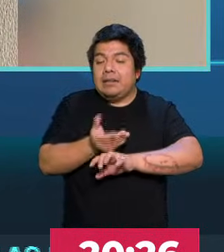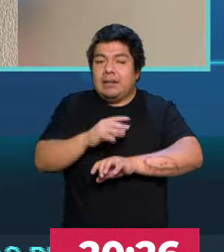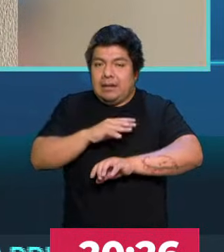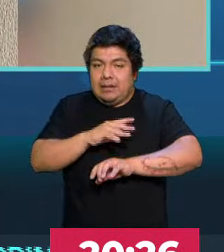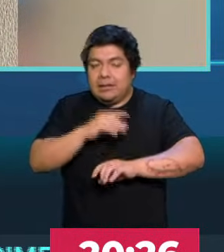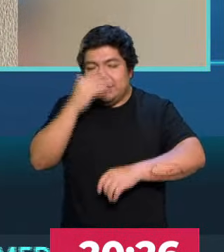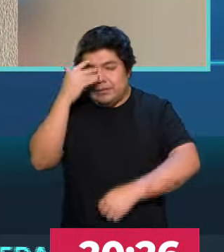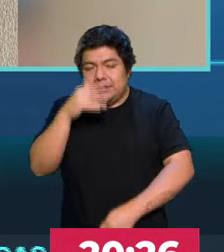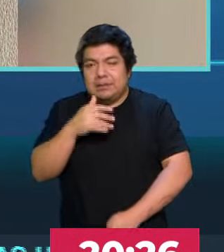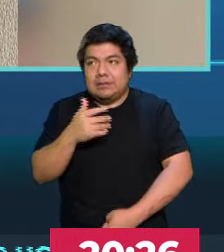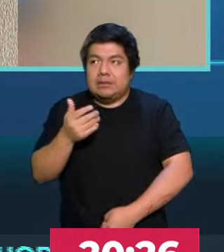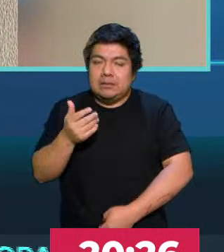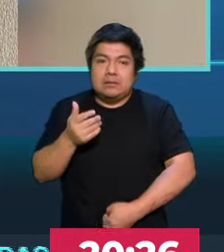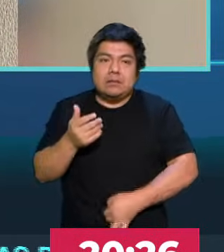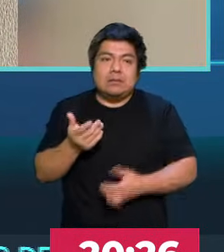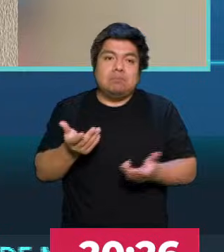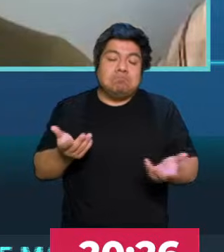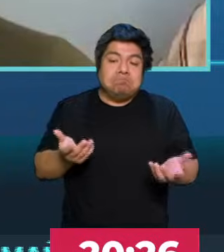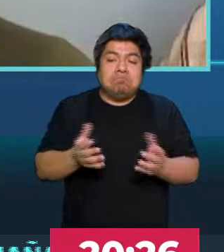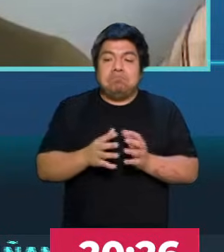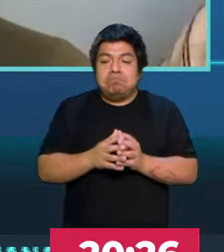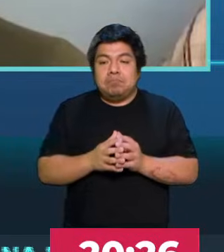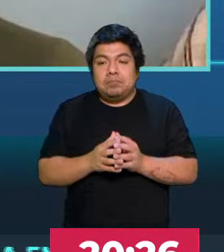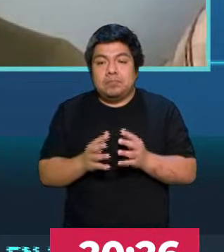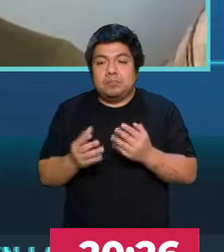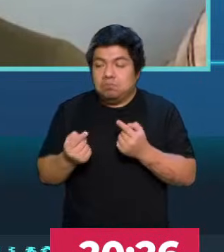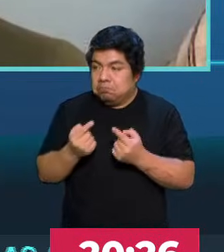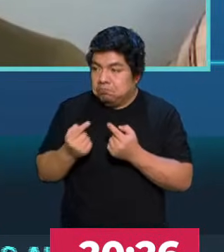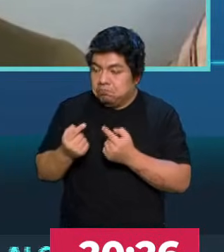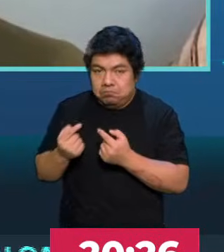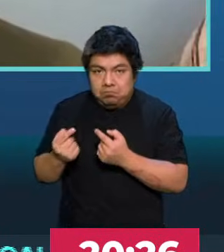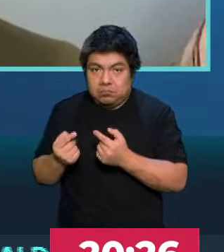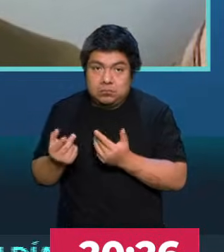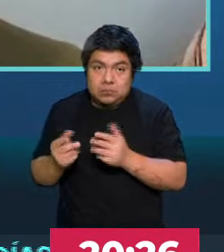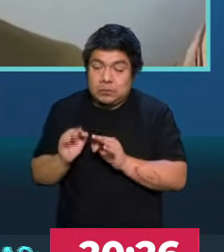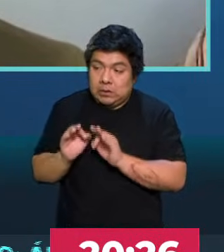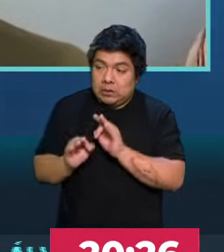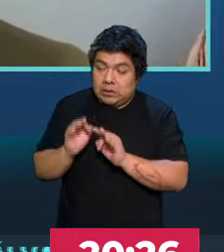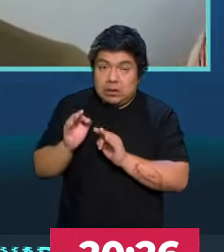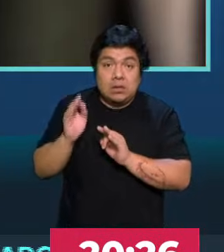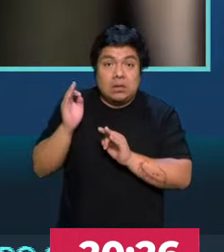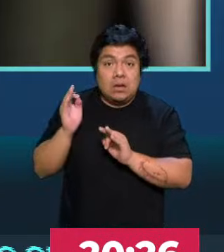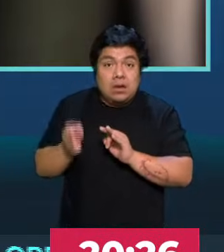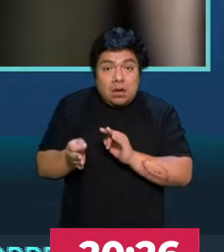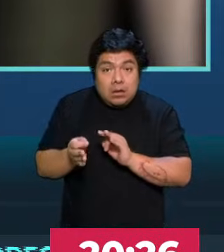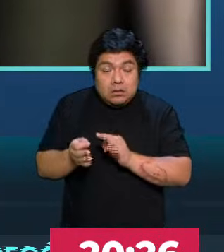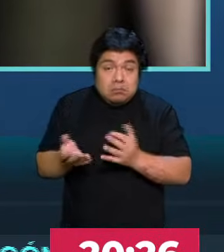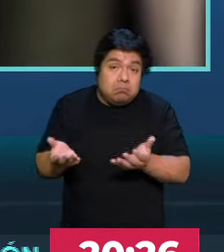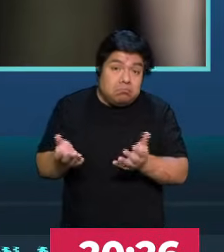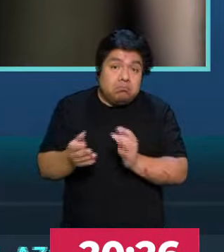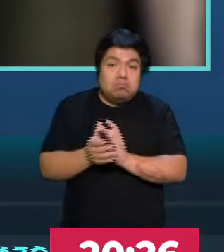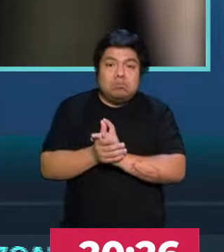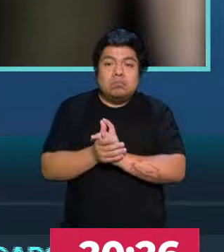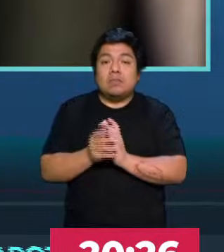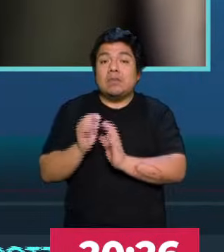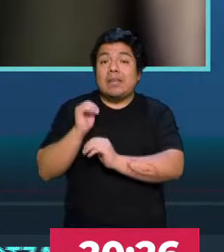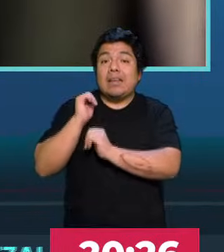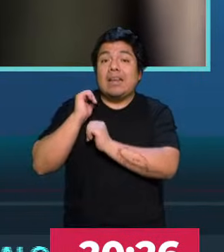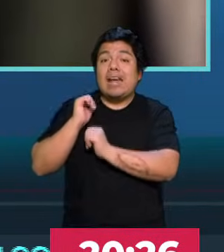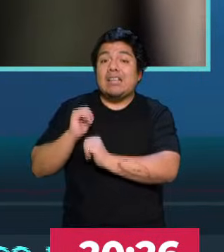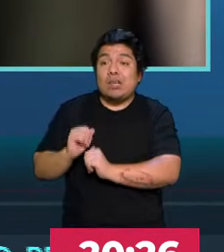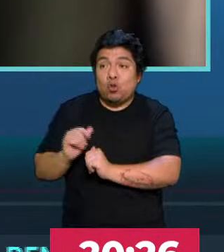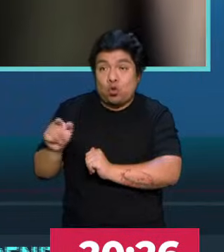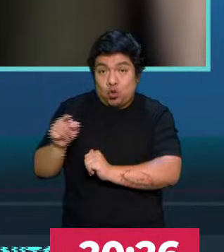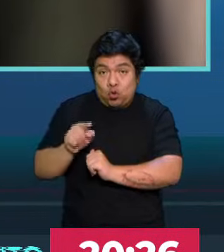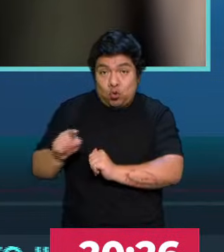incluso una situación que se pone a discusión pública y se aprueba y que tiene que ver con que las autoridades